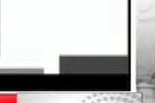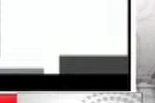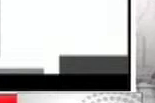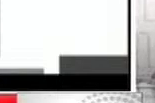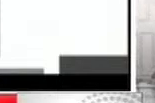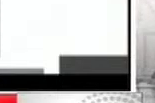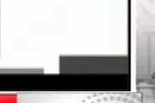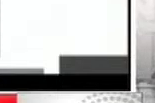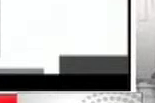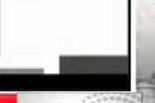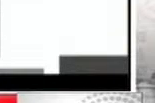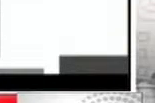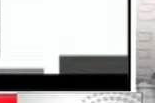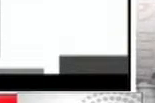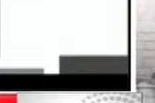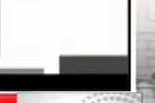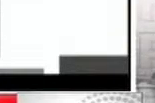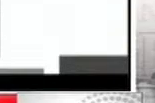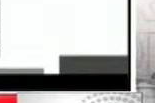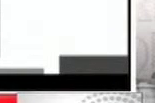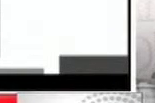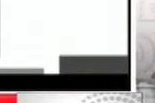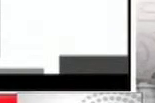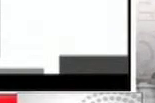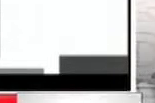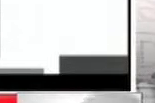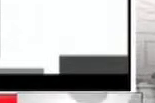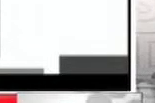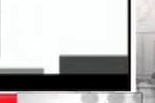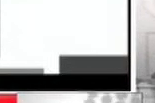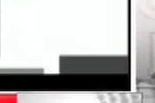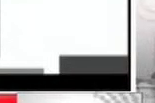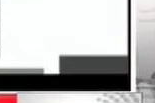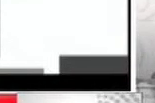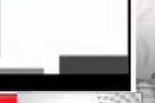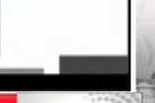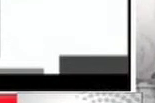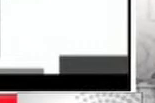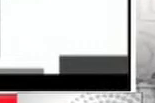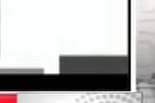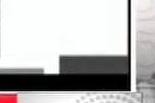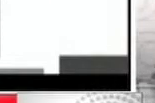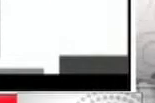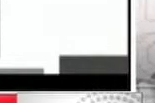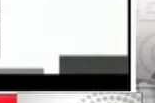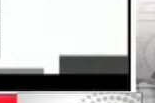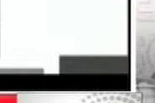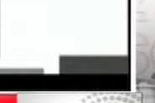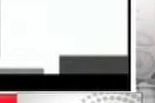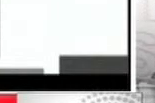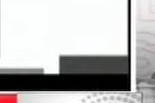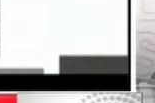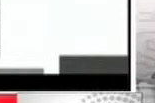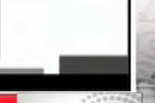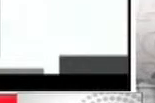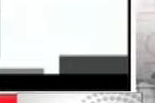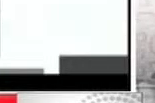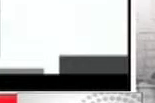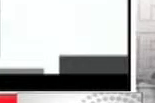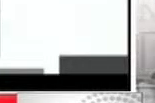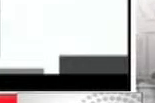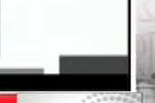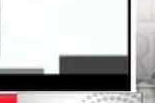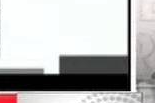salud, 485 el CIS, el INEM 157 millones, ¿no? Y la proyección